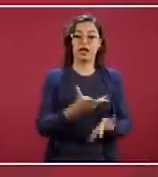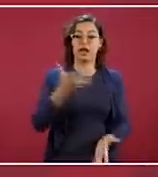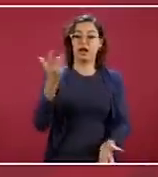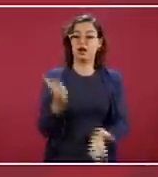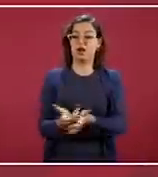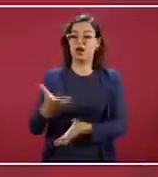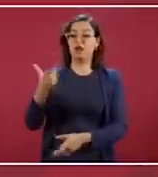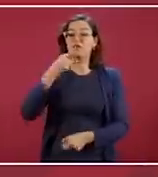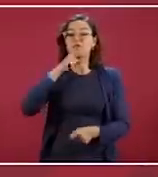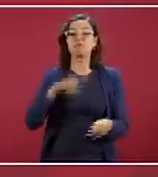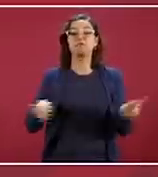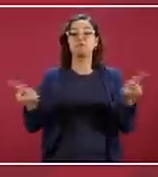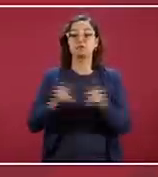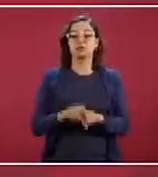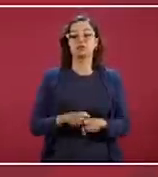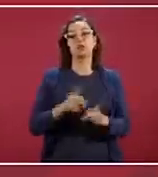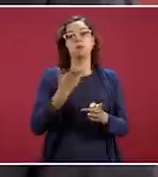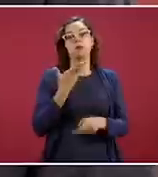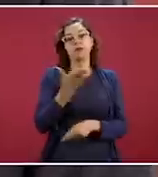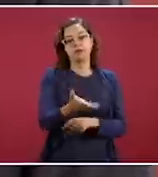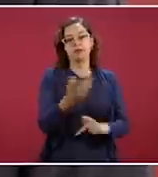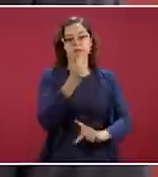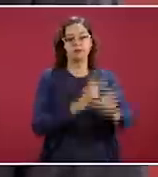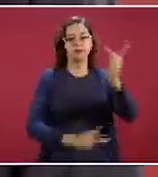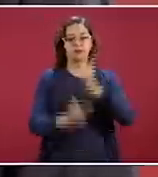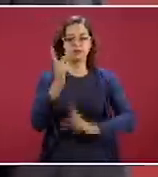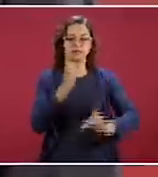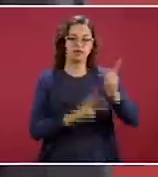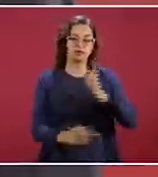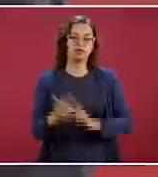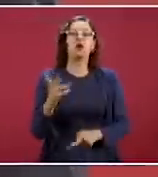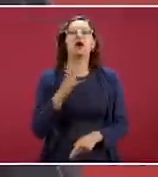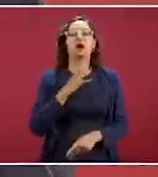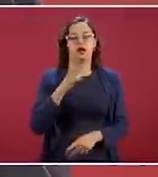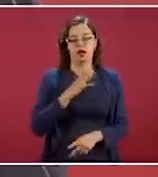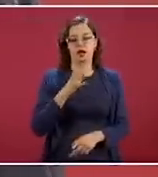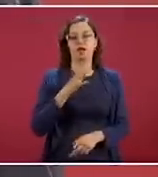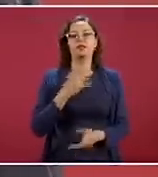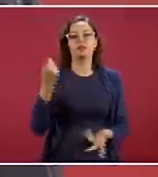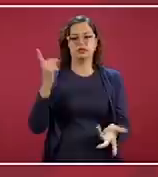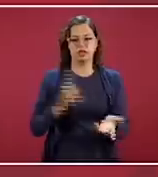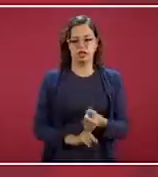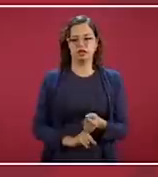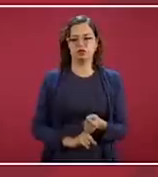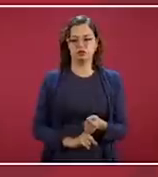obras financiadas mediante mecanismos